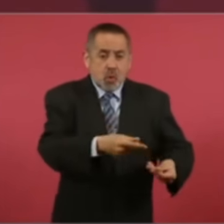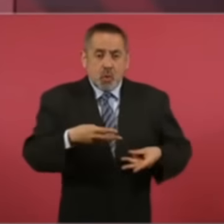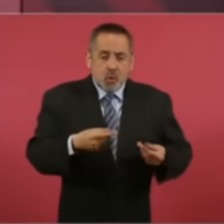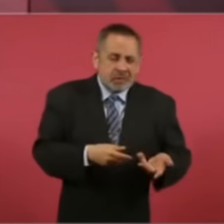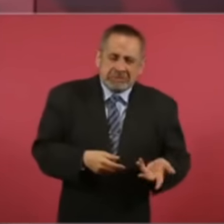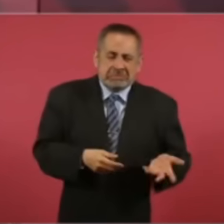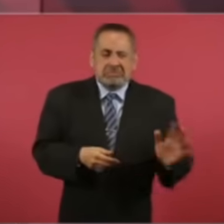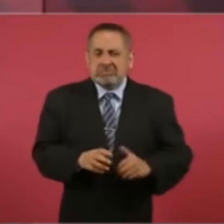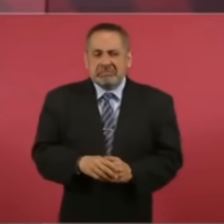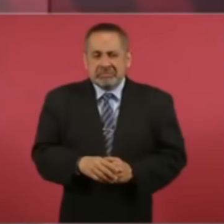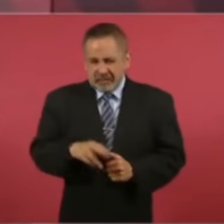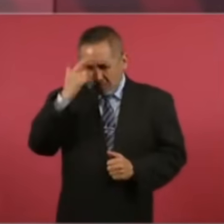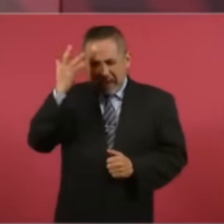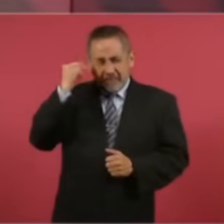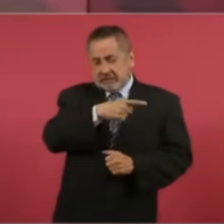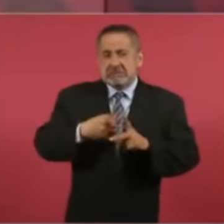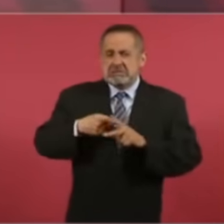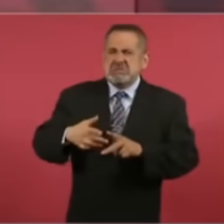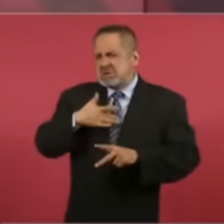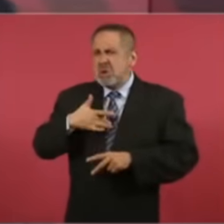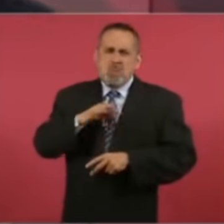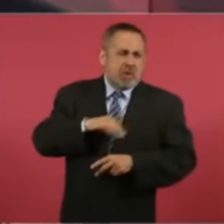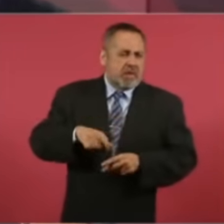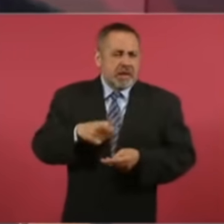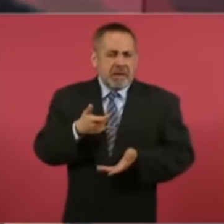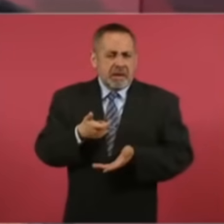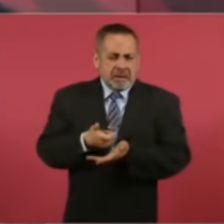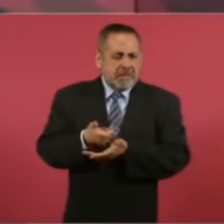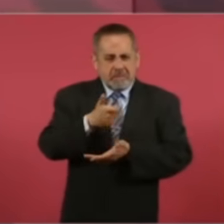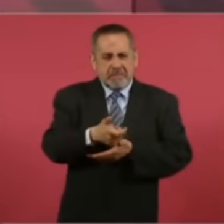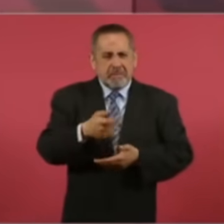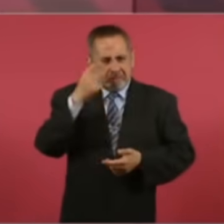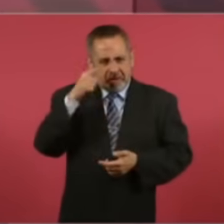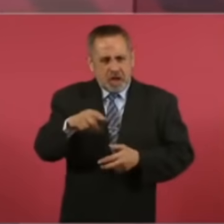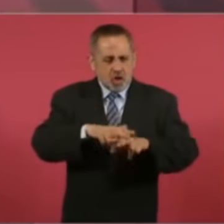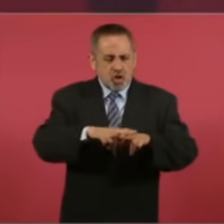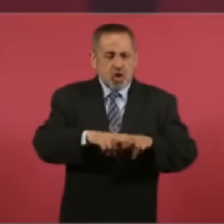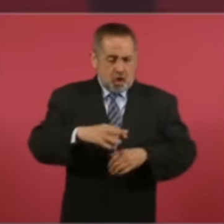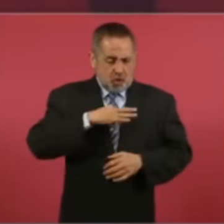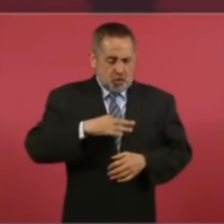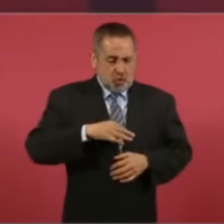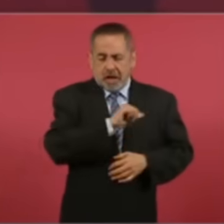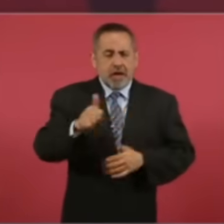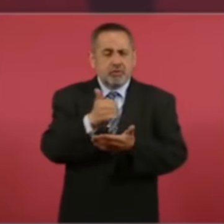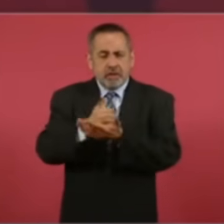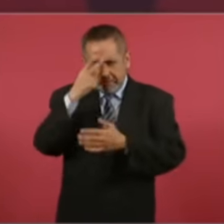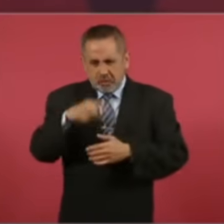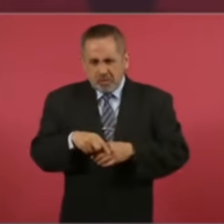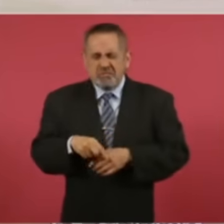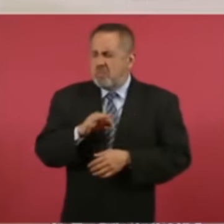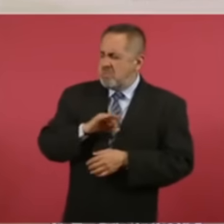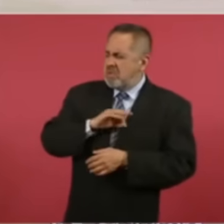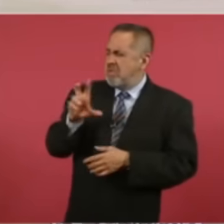¿Saben cuánto estimaron que iba a costar el tren Toluca, Ciudad de México?